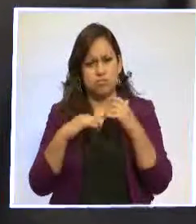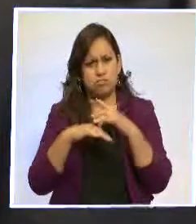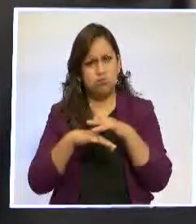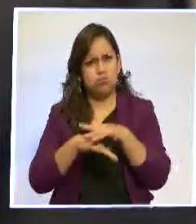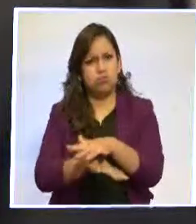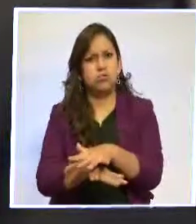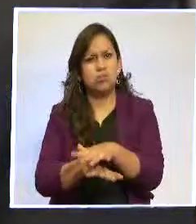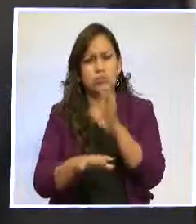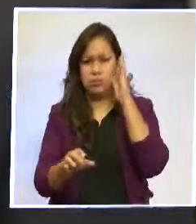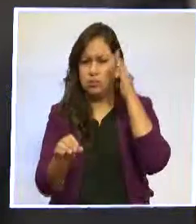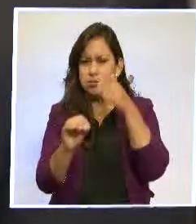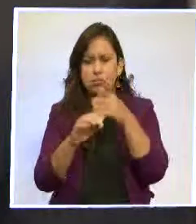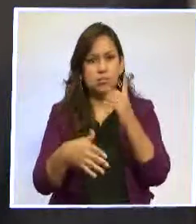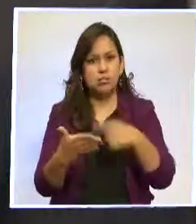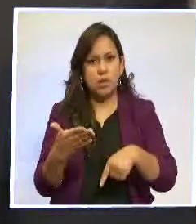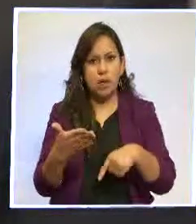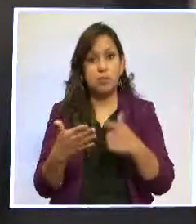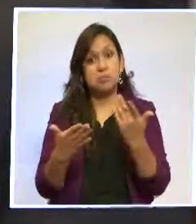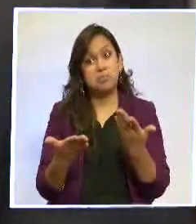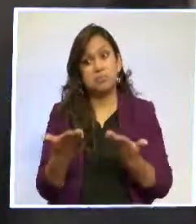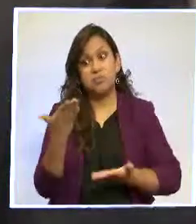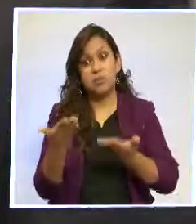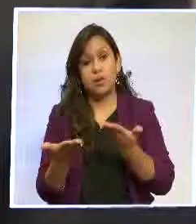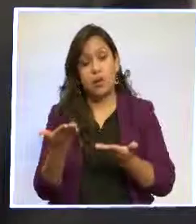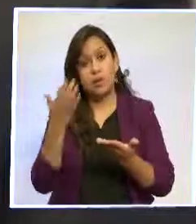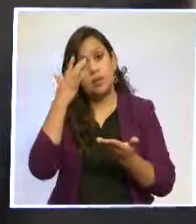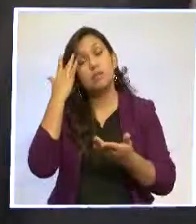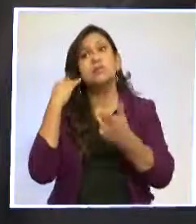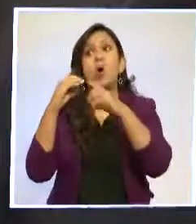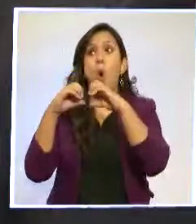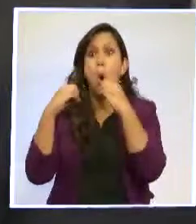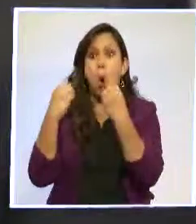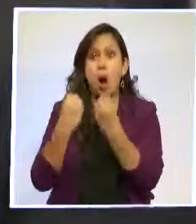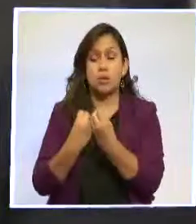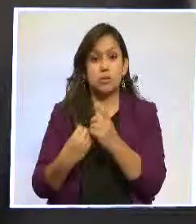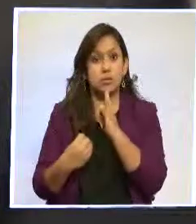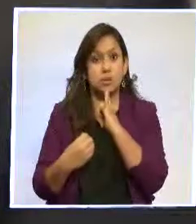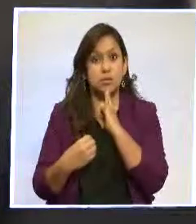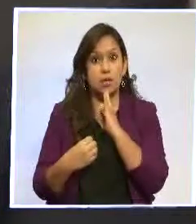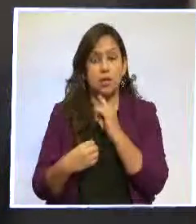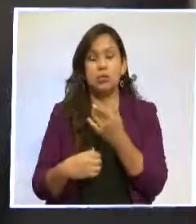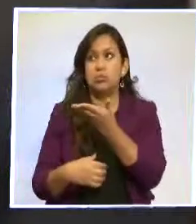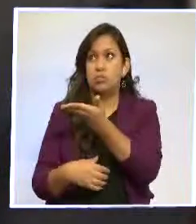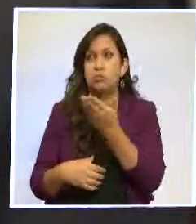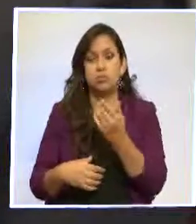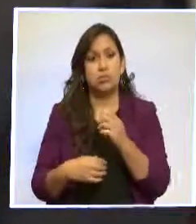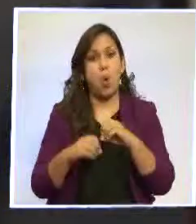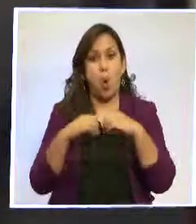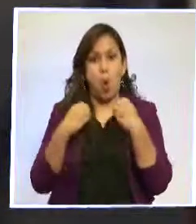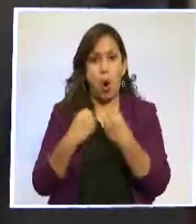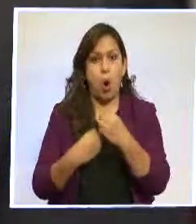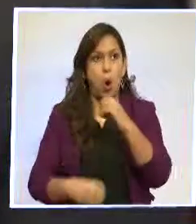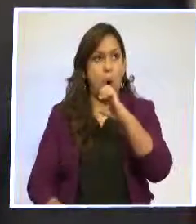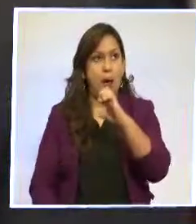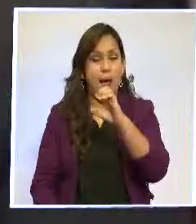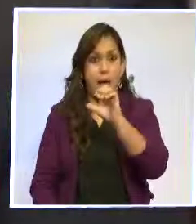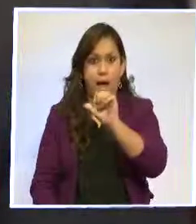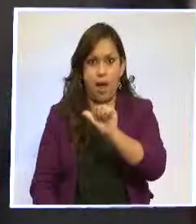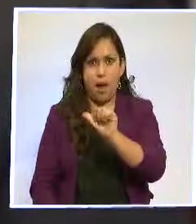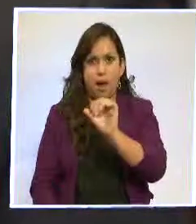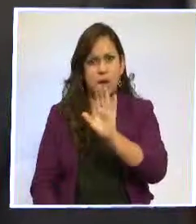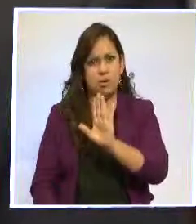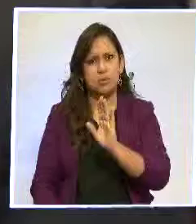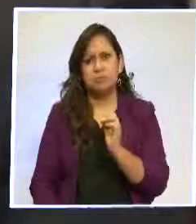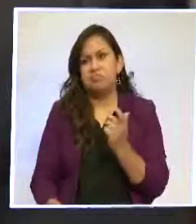vez apuntale en el futuro una sustitución de la actual Organización de los Estados Americanos con, por ejemplo, temas mucho más tangibles, más allá de la retórica,